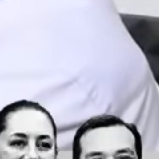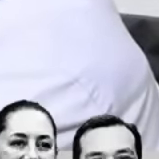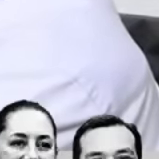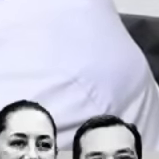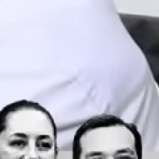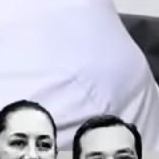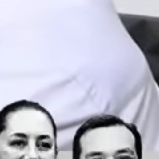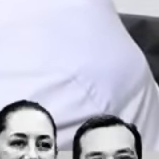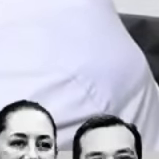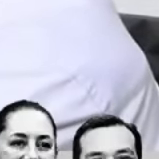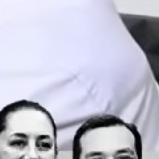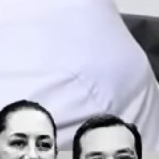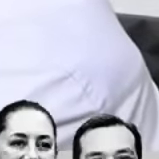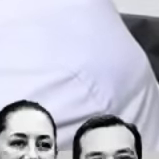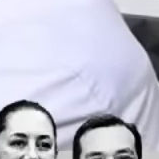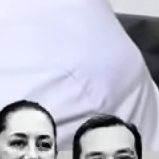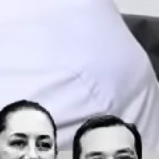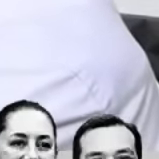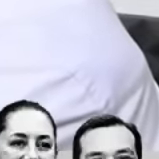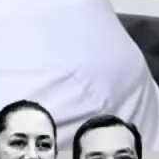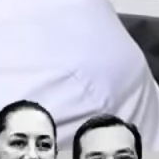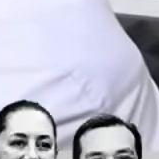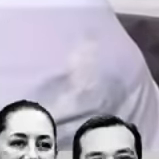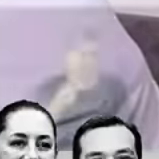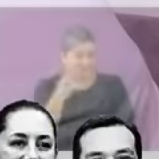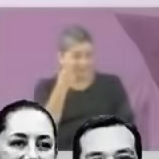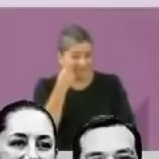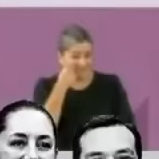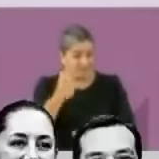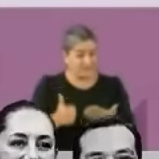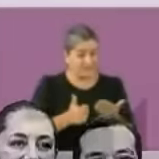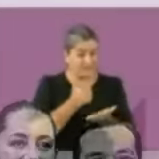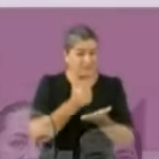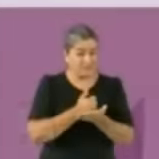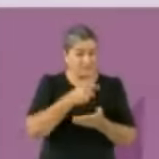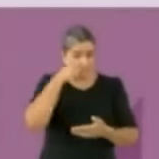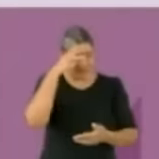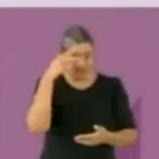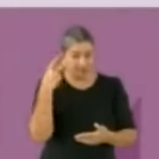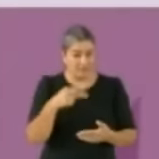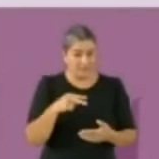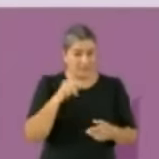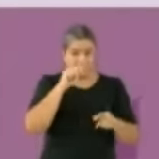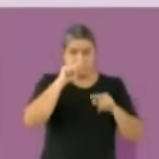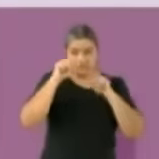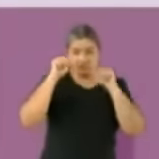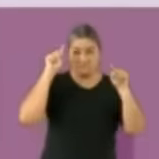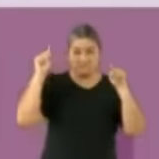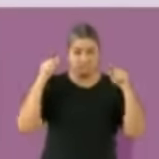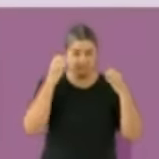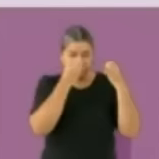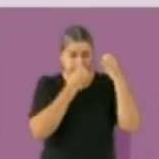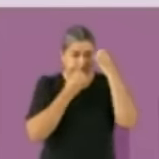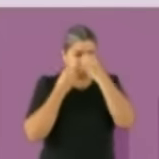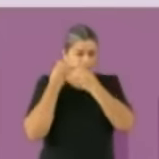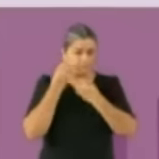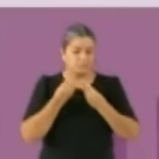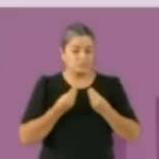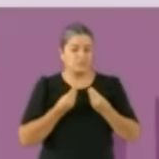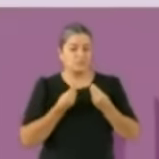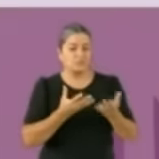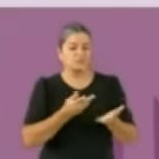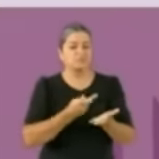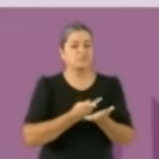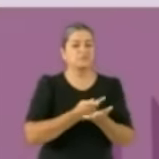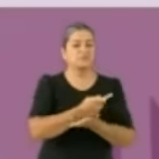con esta puesta en la mesa de su trayectoria y hacer alusión una y otra vez a tengo la experiencia como jefa de gobierno, tengo la